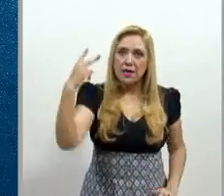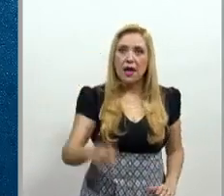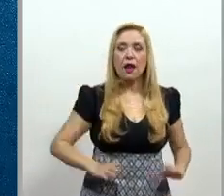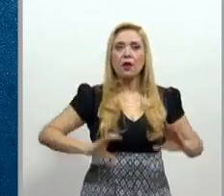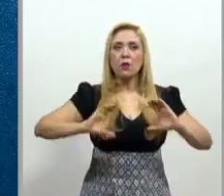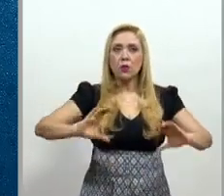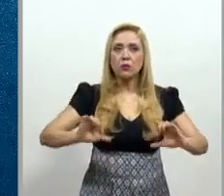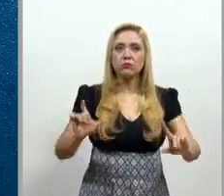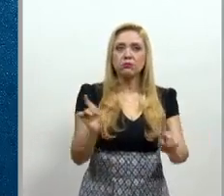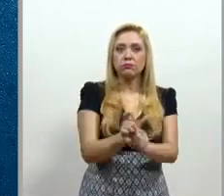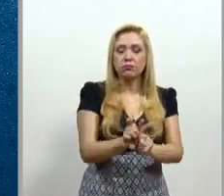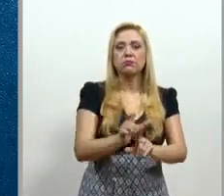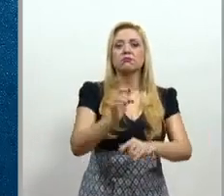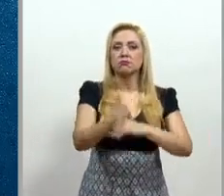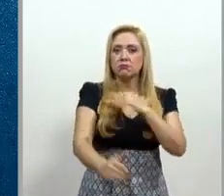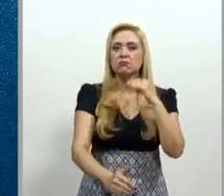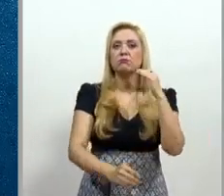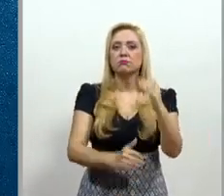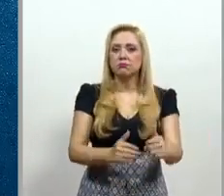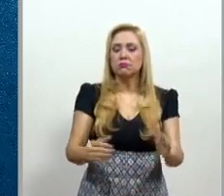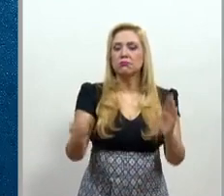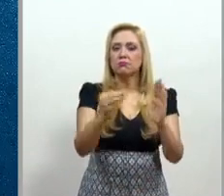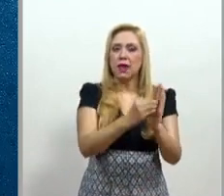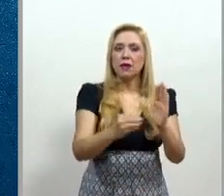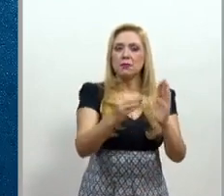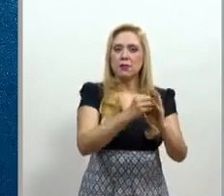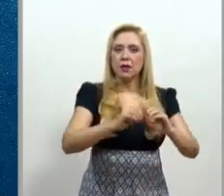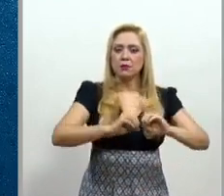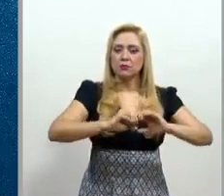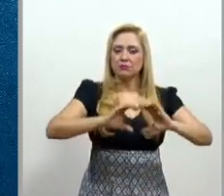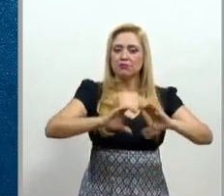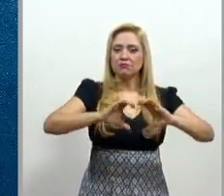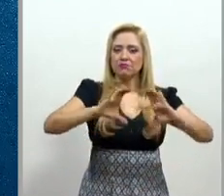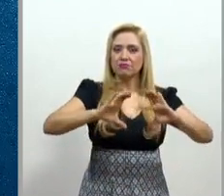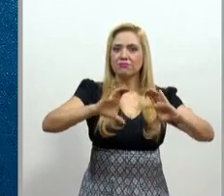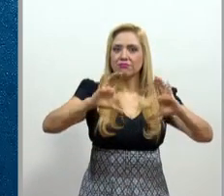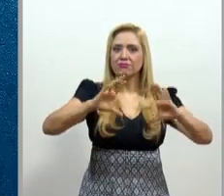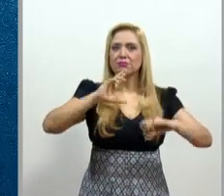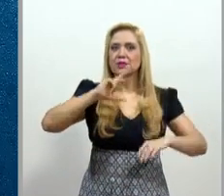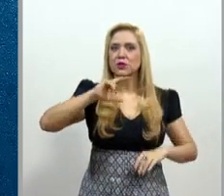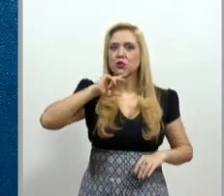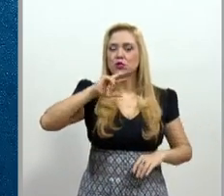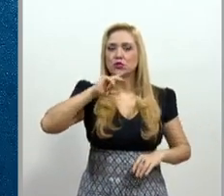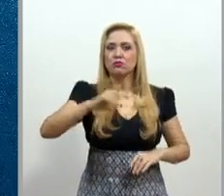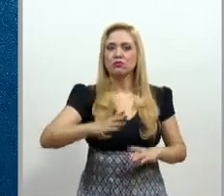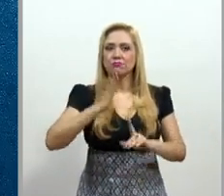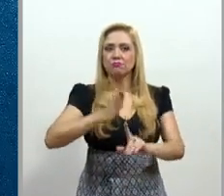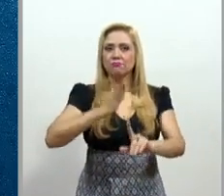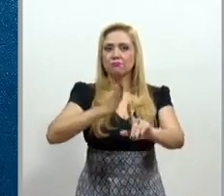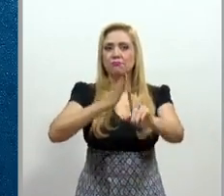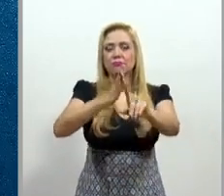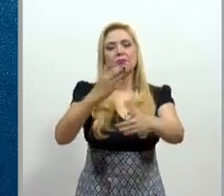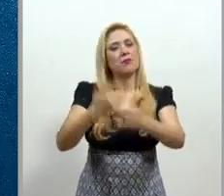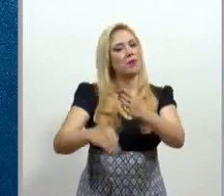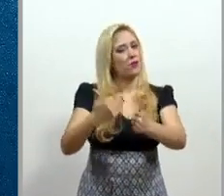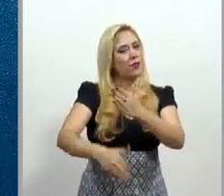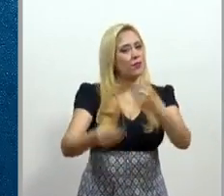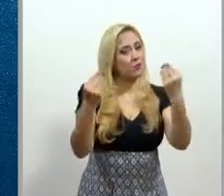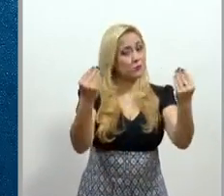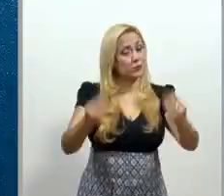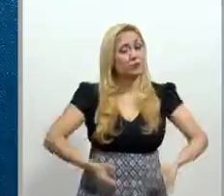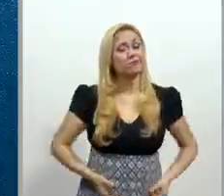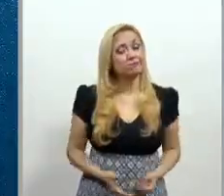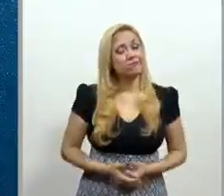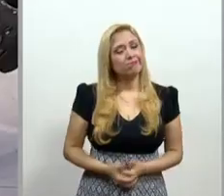medioambiental va avanzando, creo que va en una buena dirección, sin embargo queda muchísimo por hacer. Yo